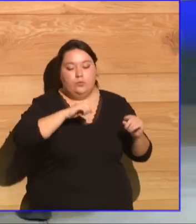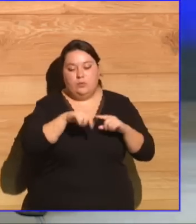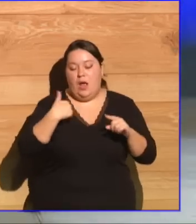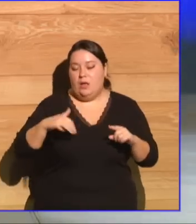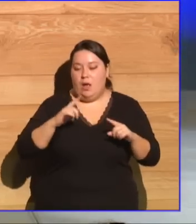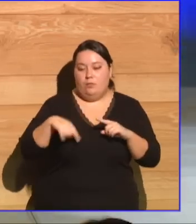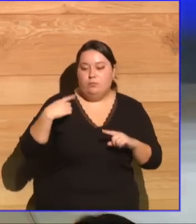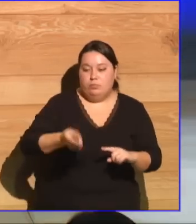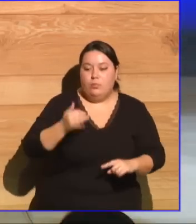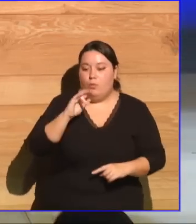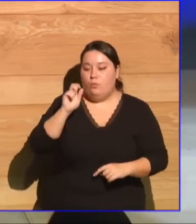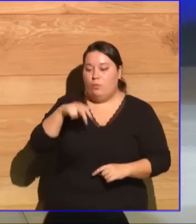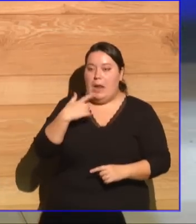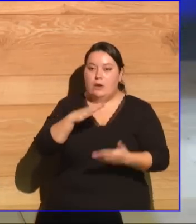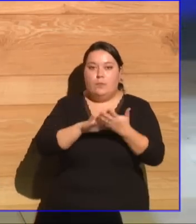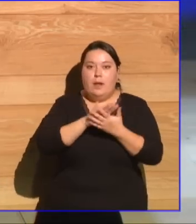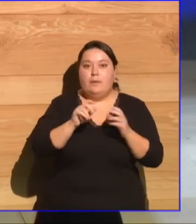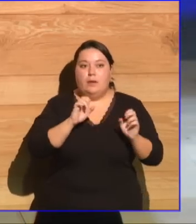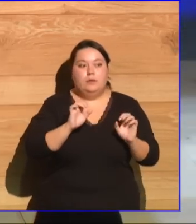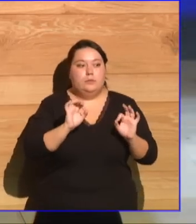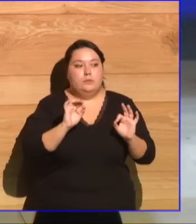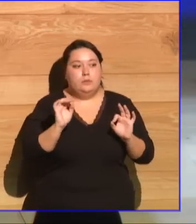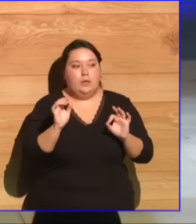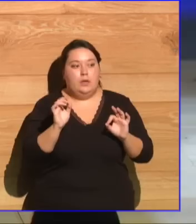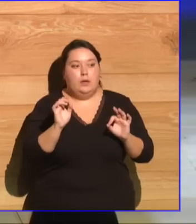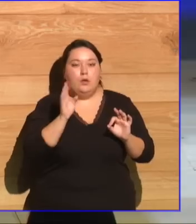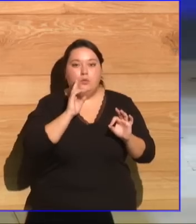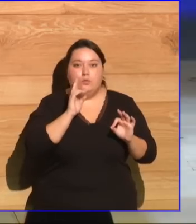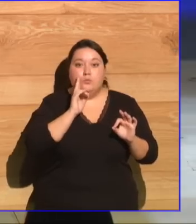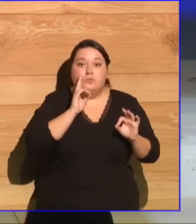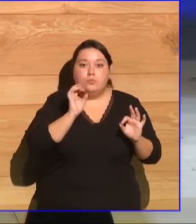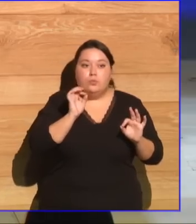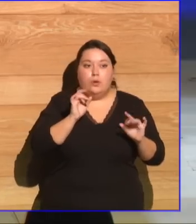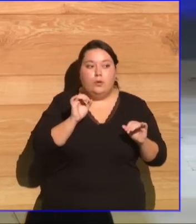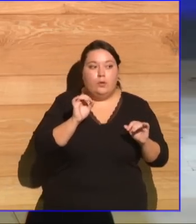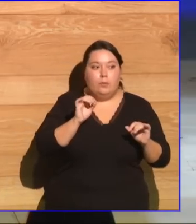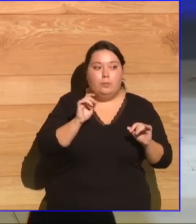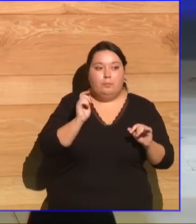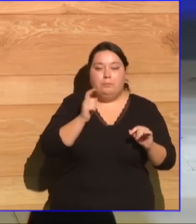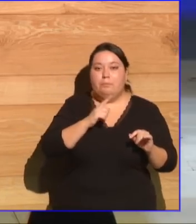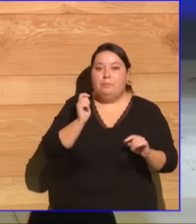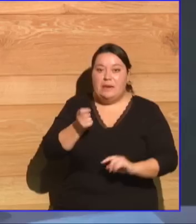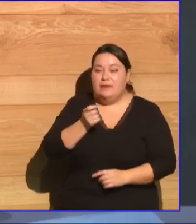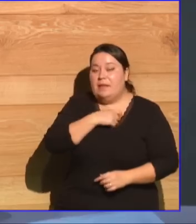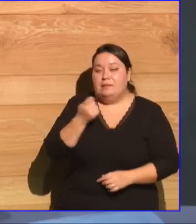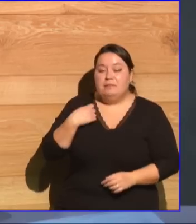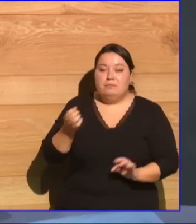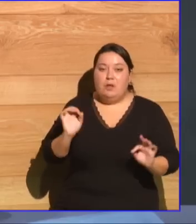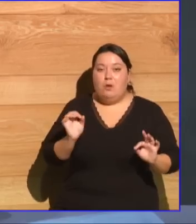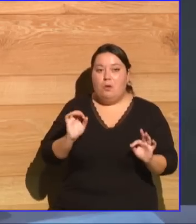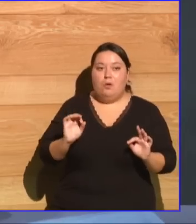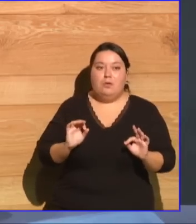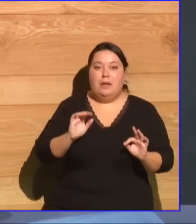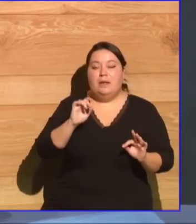aquí, Juan, sin que me hables de solo el penitente pasará, que no hablemos del Grial, que no hablemos de ese caballero